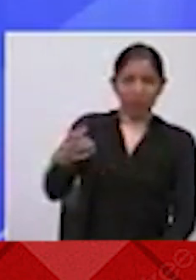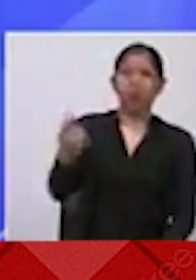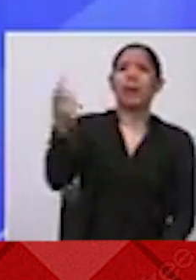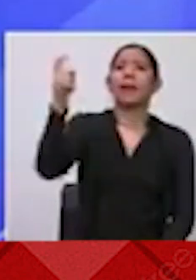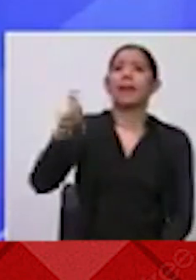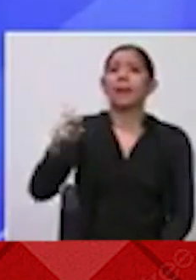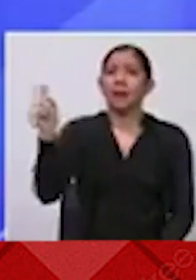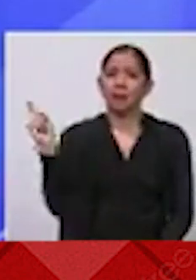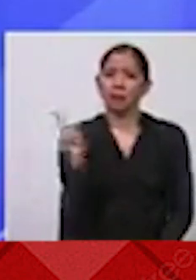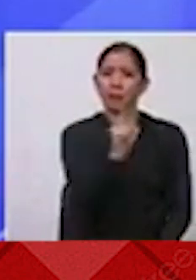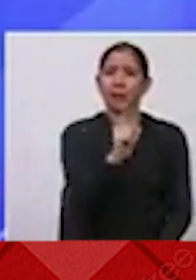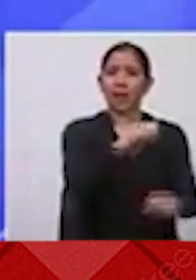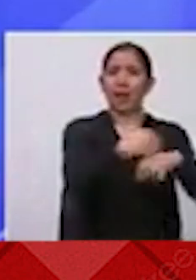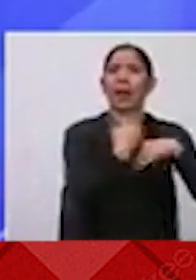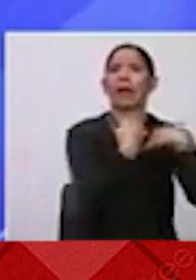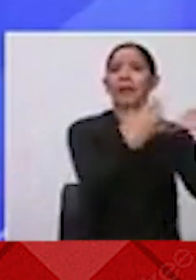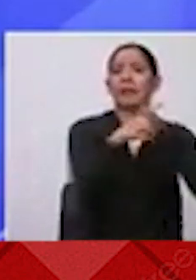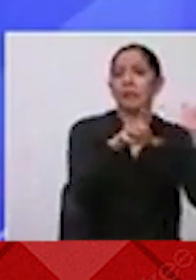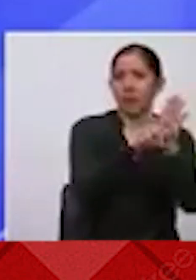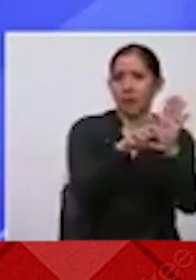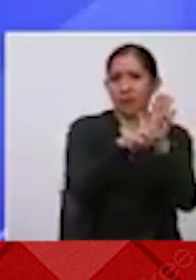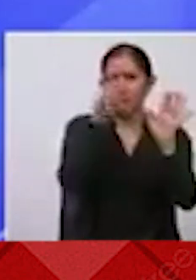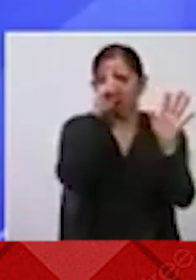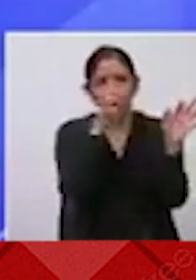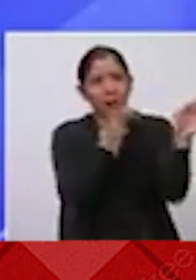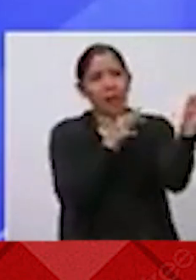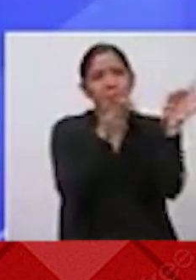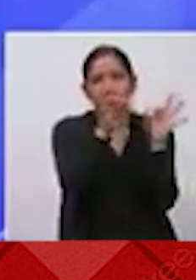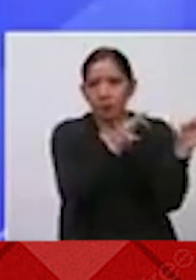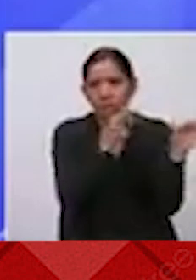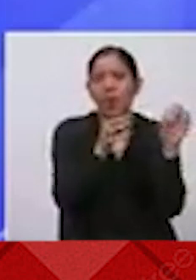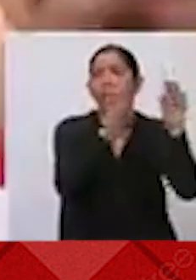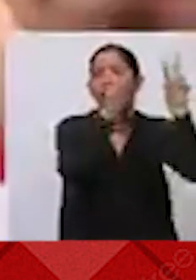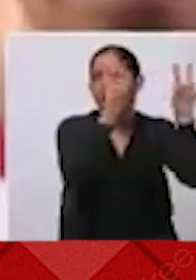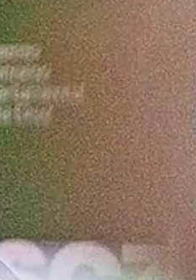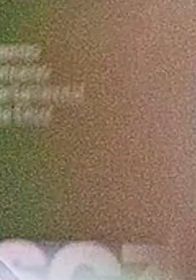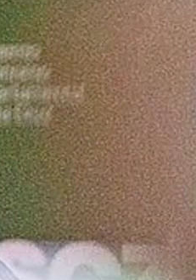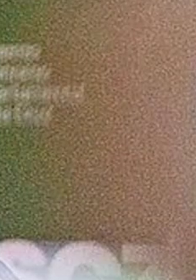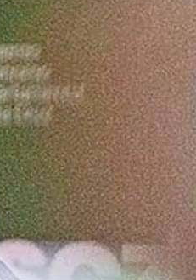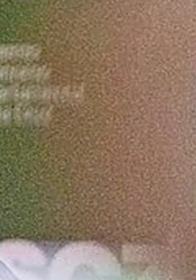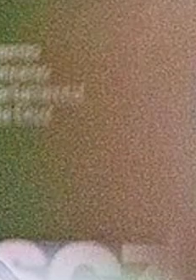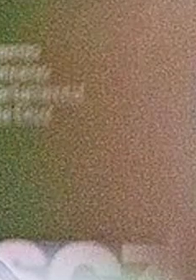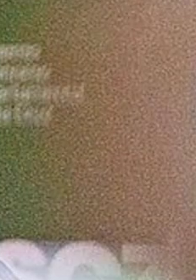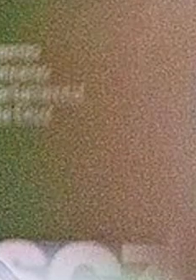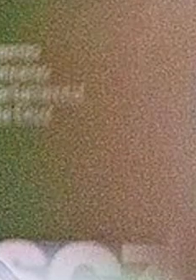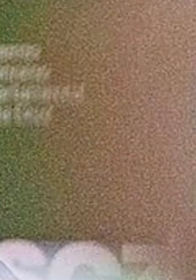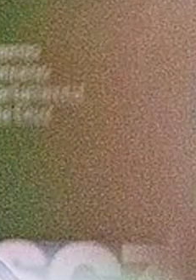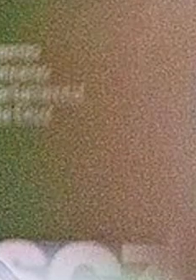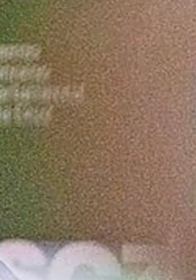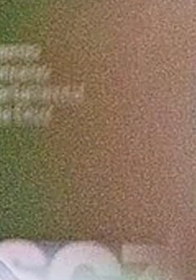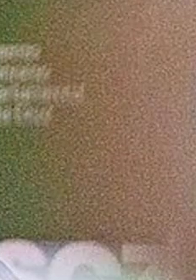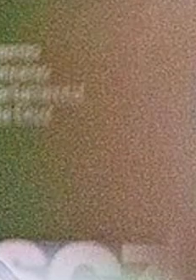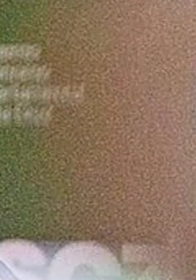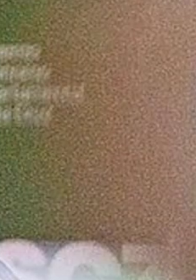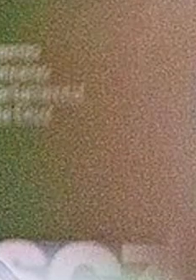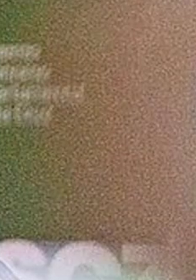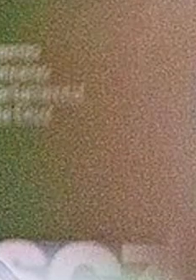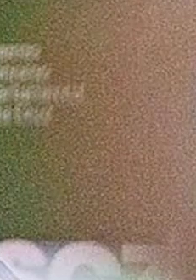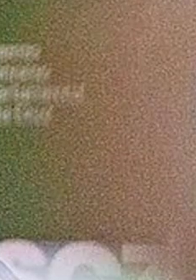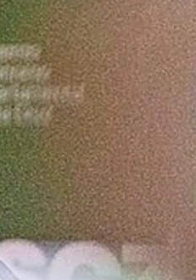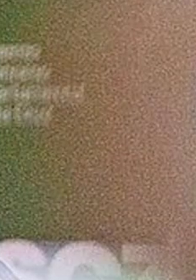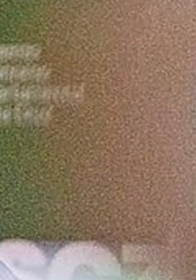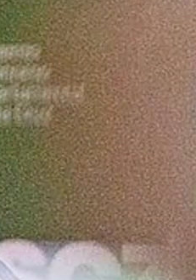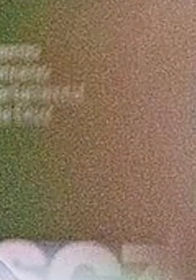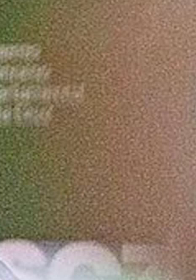de Santa Cruz, digo, rumbo a otros departamentos, en específico La Paz. ¿Asistirá el gobernador Luis Fernando